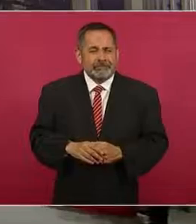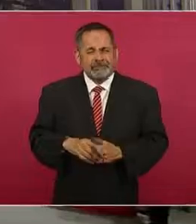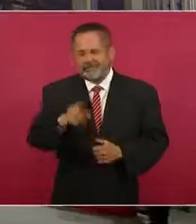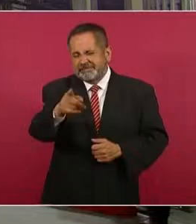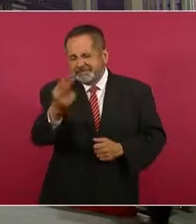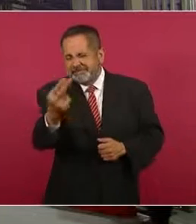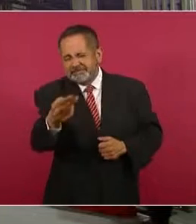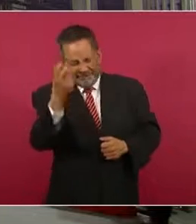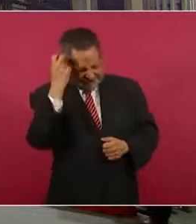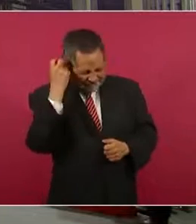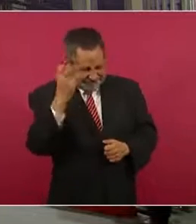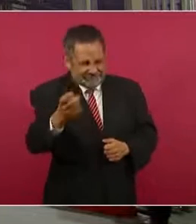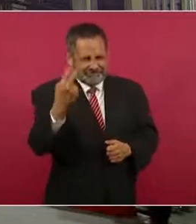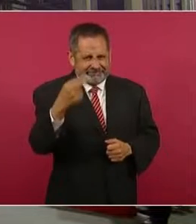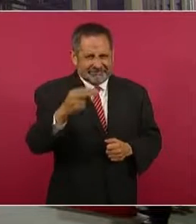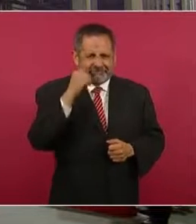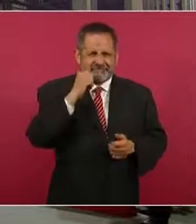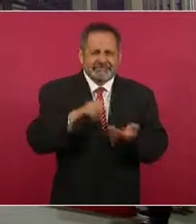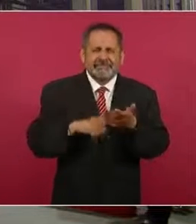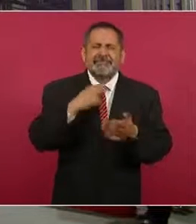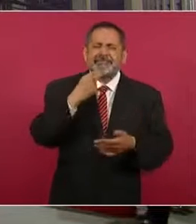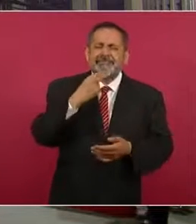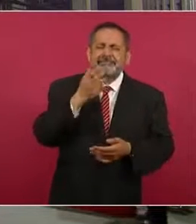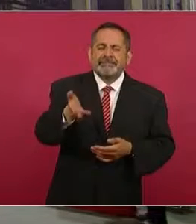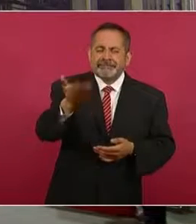Eso. A ver, párate.